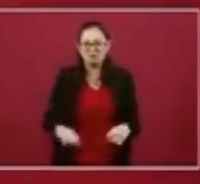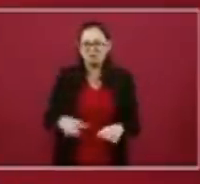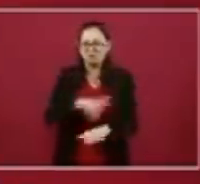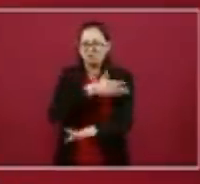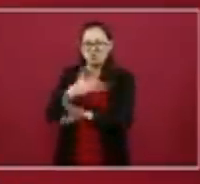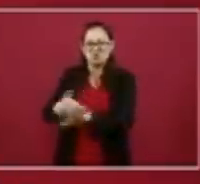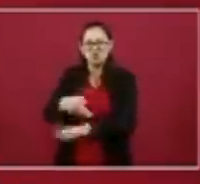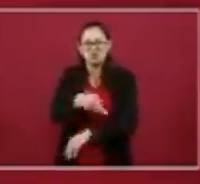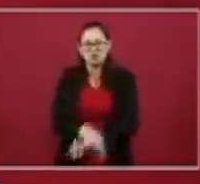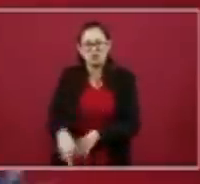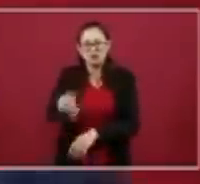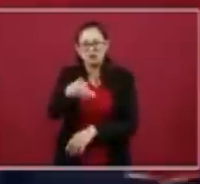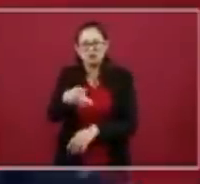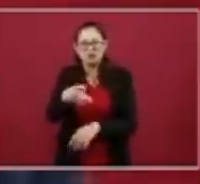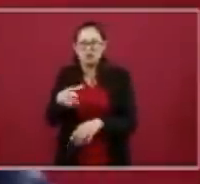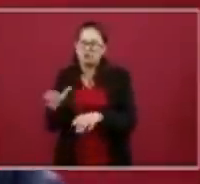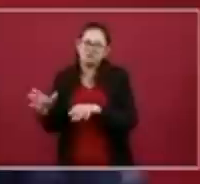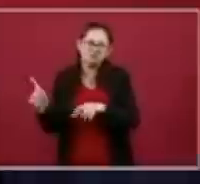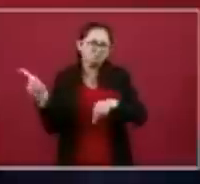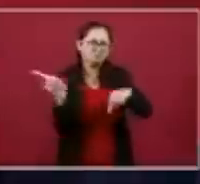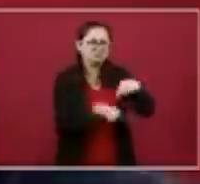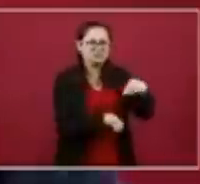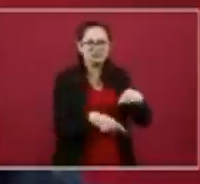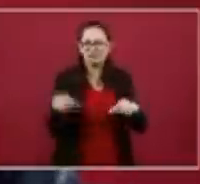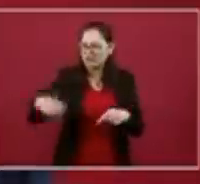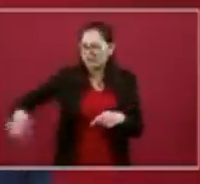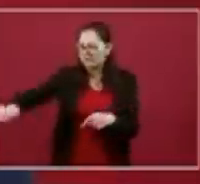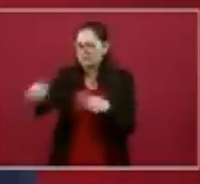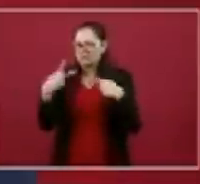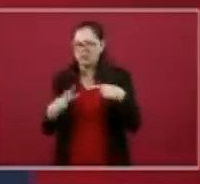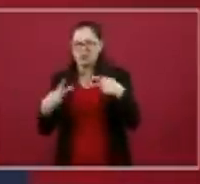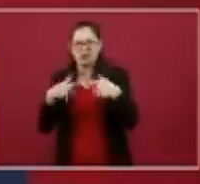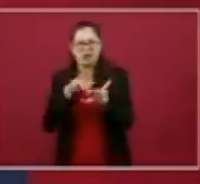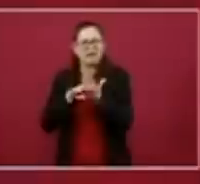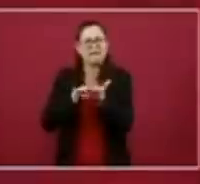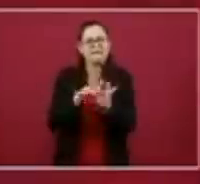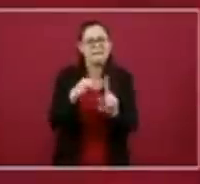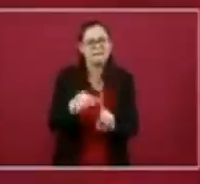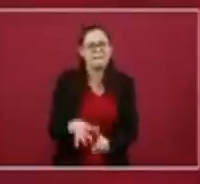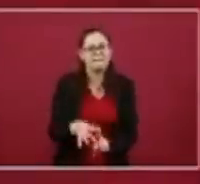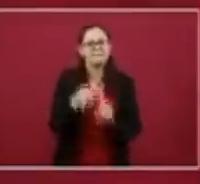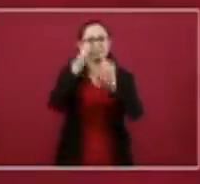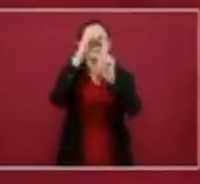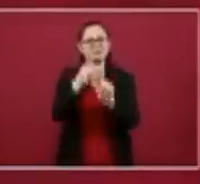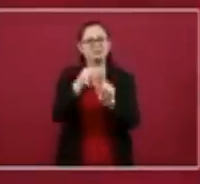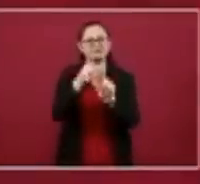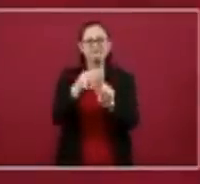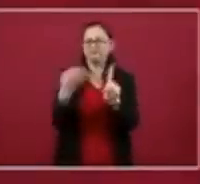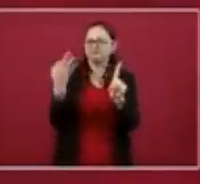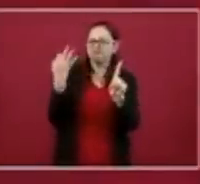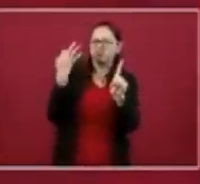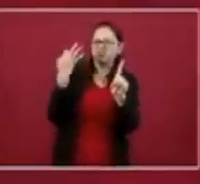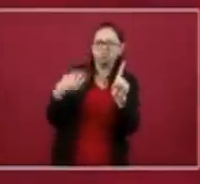antidemocrático, y llega con el apoyo de la gente y traiciona